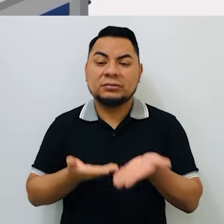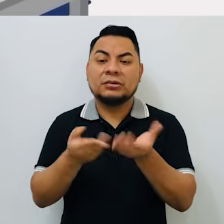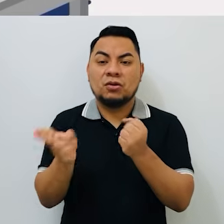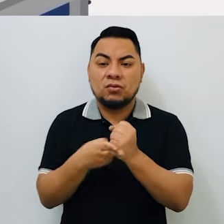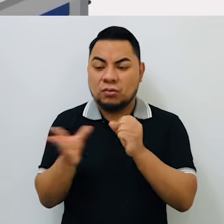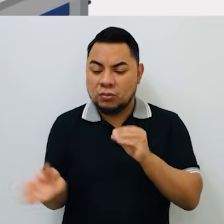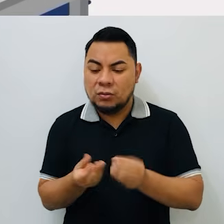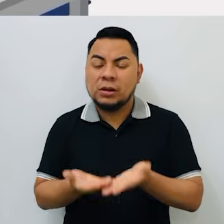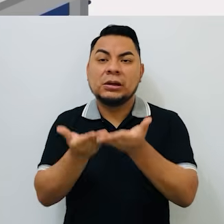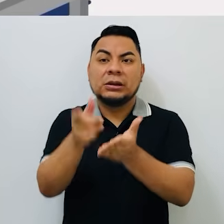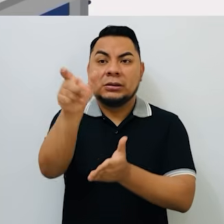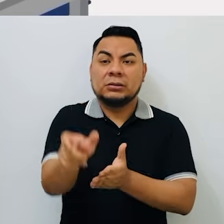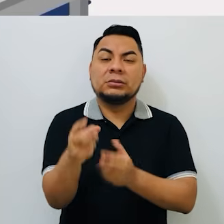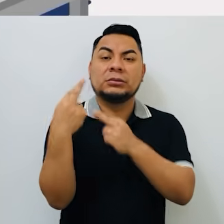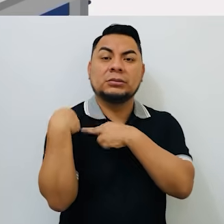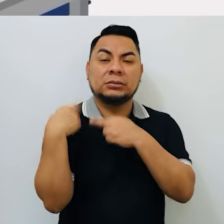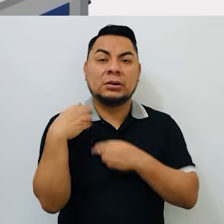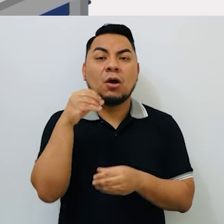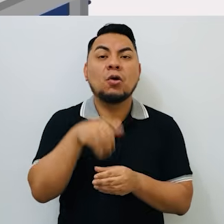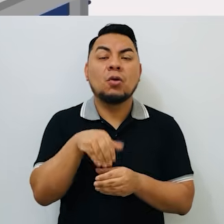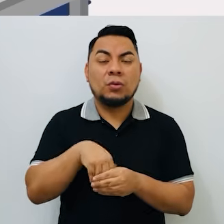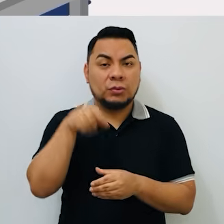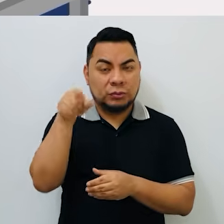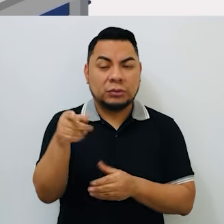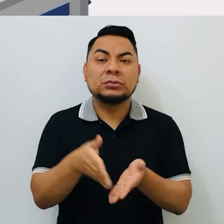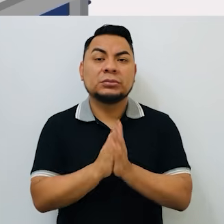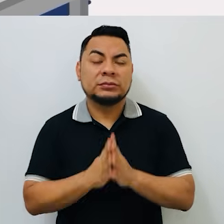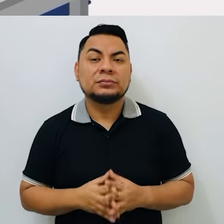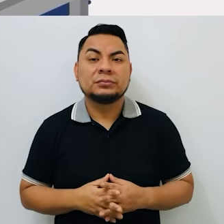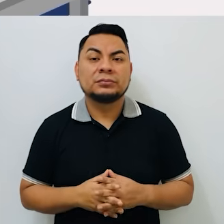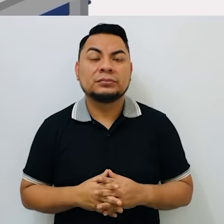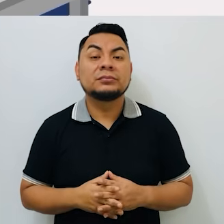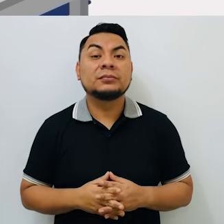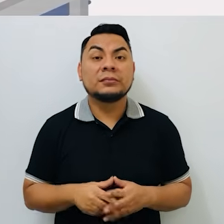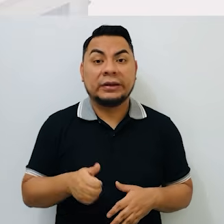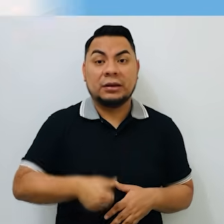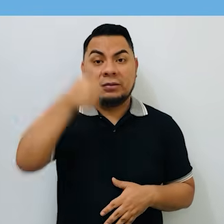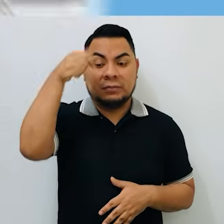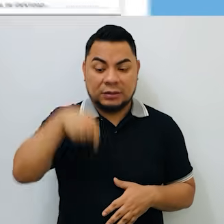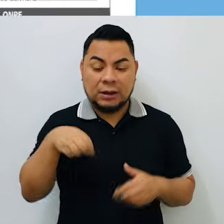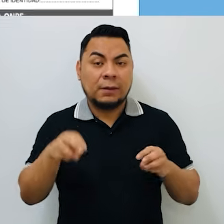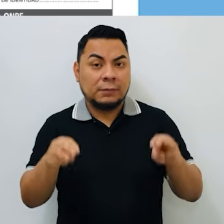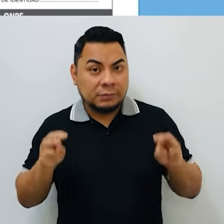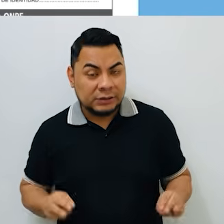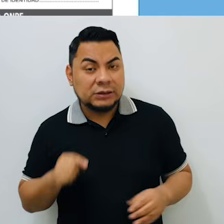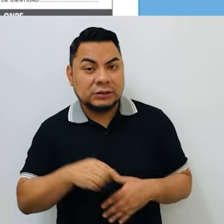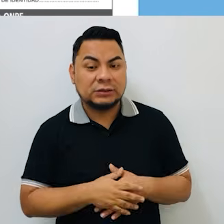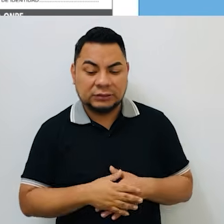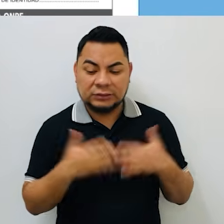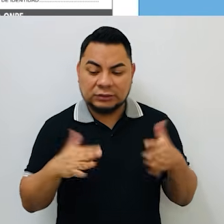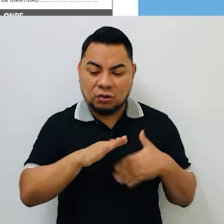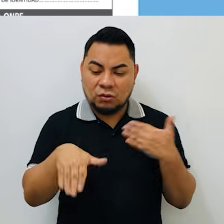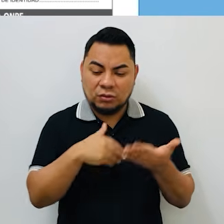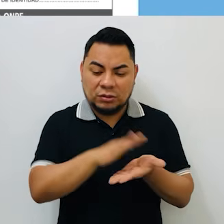entregan actas adicionales a las personeras o los personeros acreditados que las soliciten. La presidenta o el presidente de